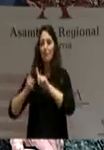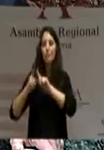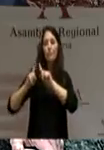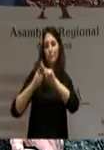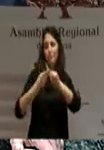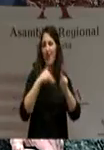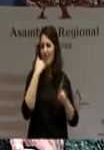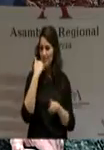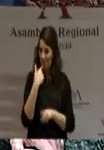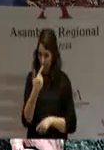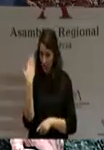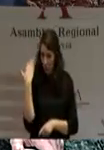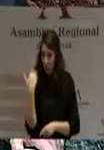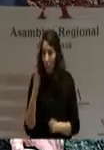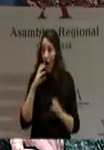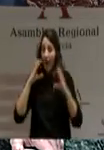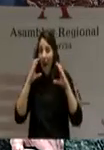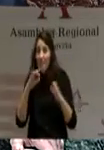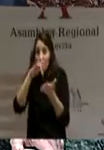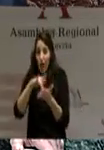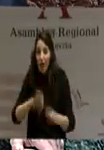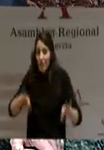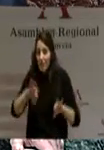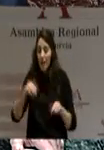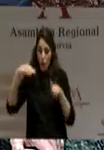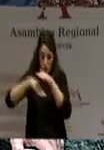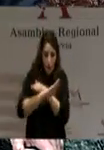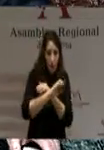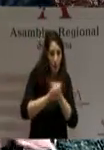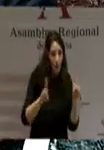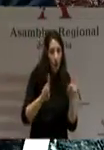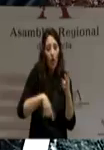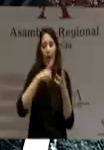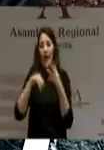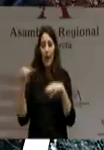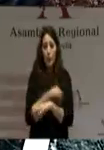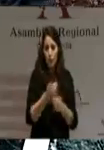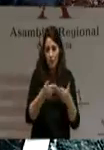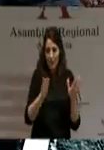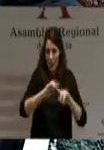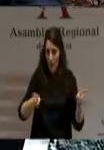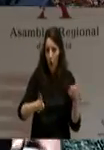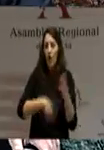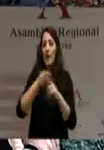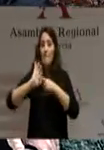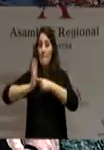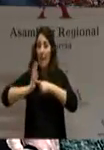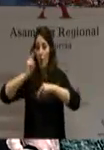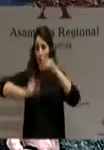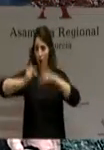dijo, pero el AVE no ha llegado, ni hay soterramiento, ni el aeropuerto ha abierto, ni la Paramount está en